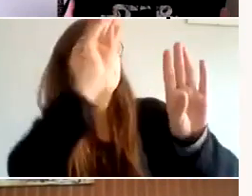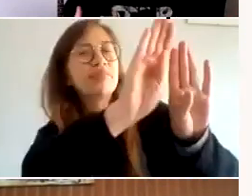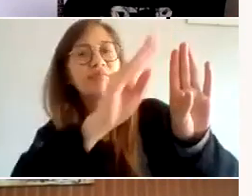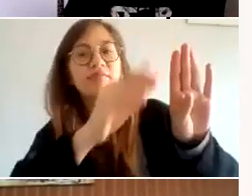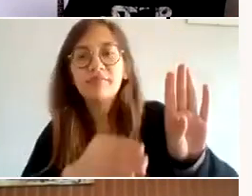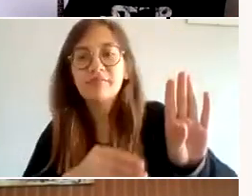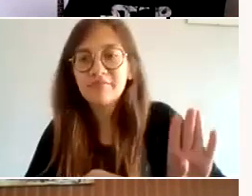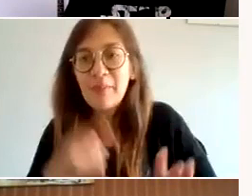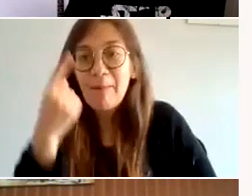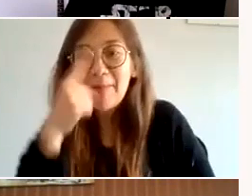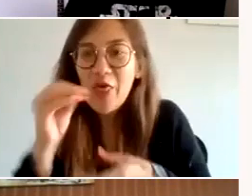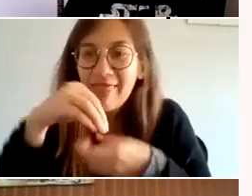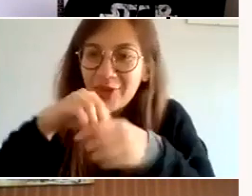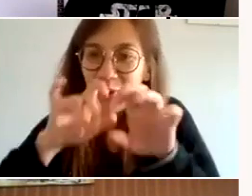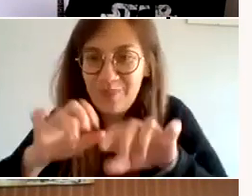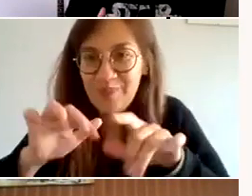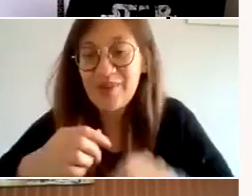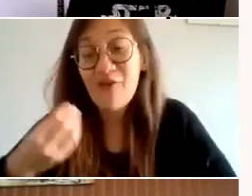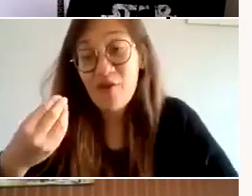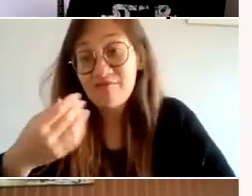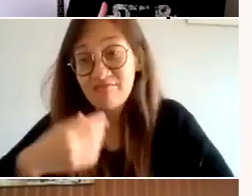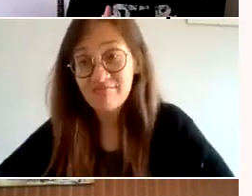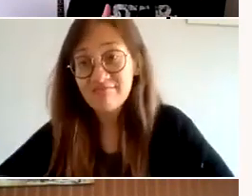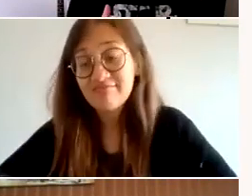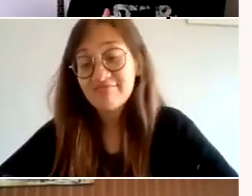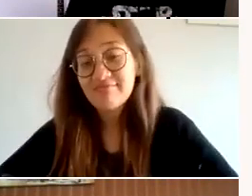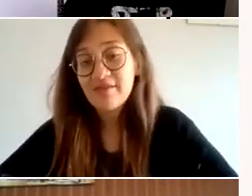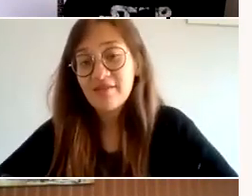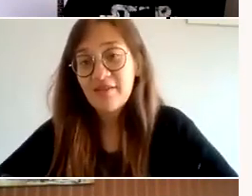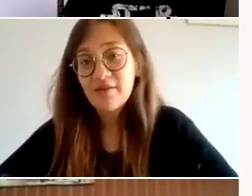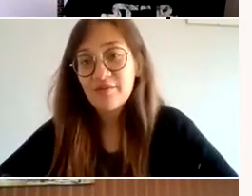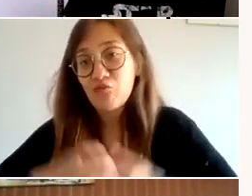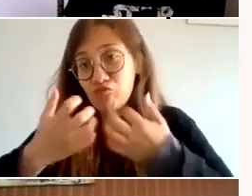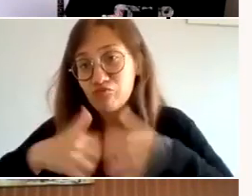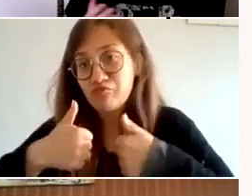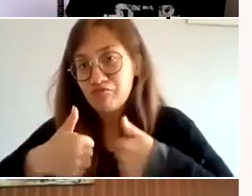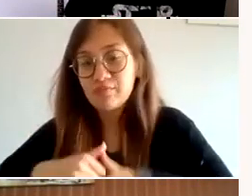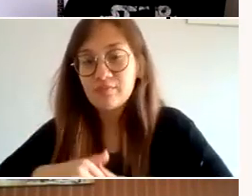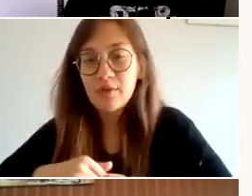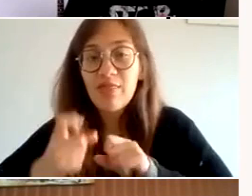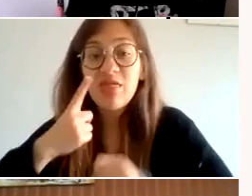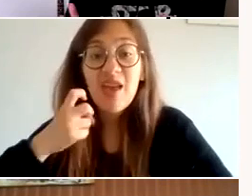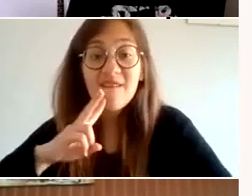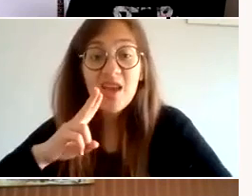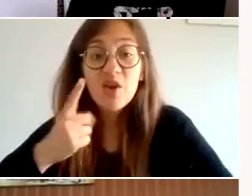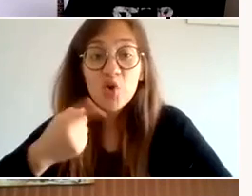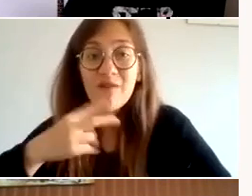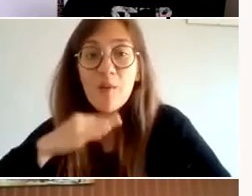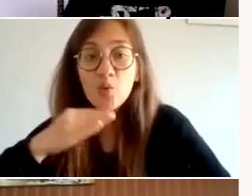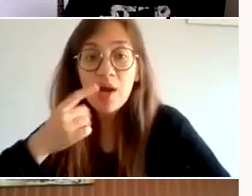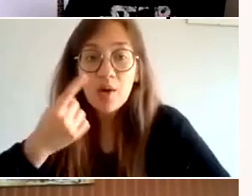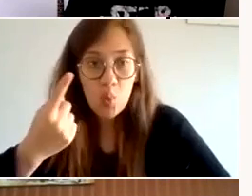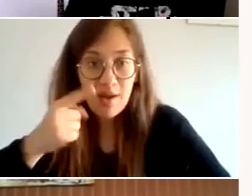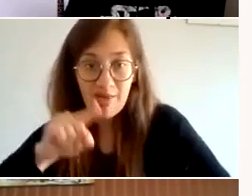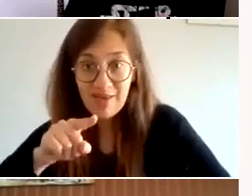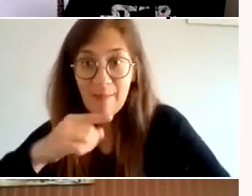las grandes cosas que sirve en este estilo de aplicación. El día viernes vamos a utilizar una de ellas para